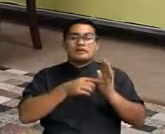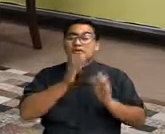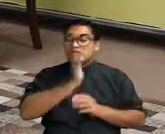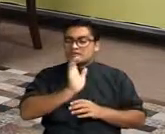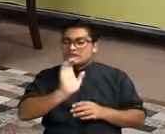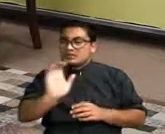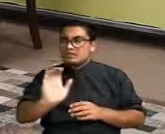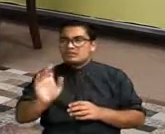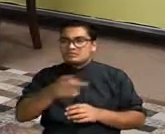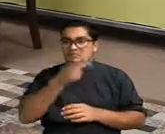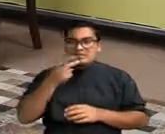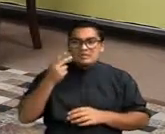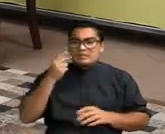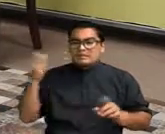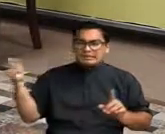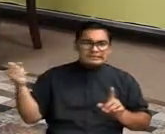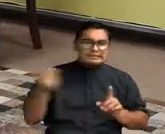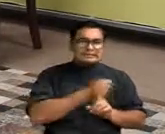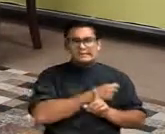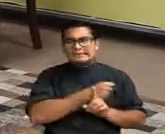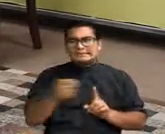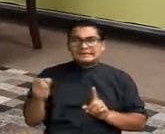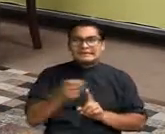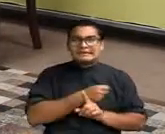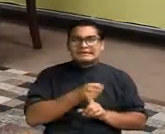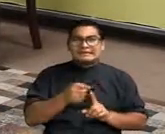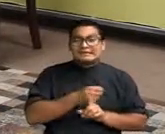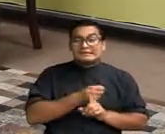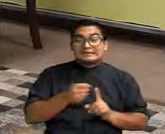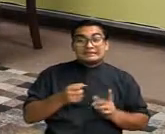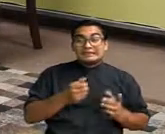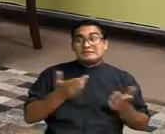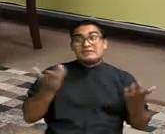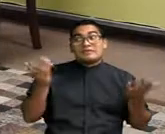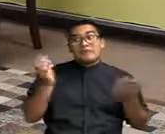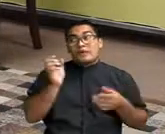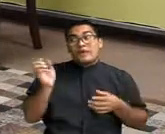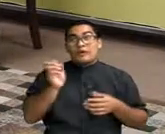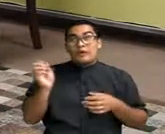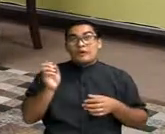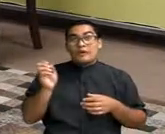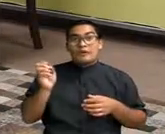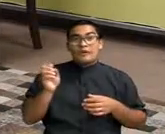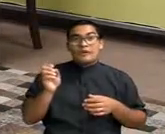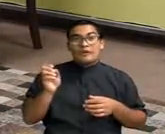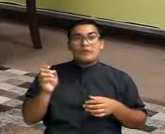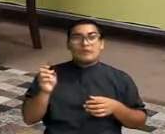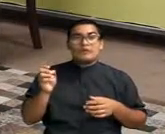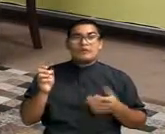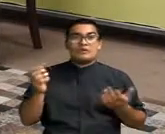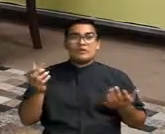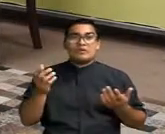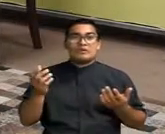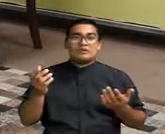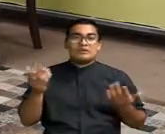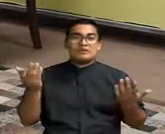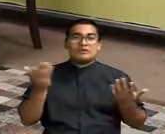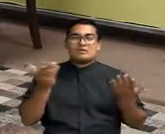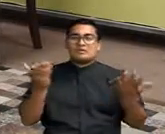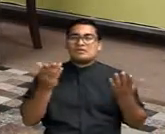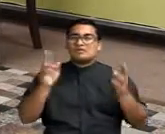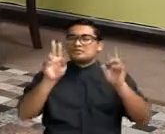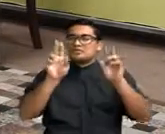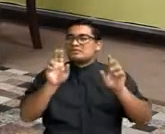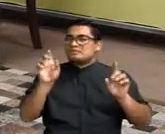vive violencia, tanto violencia de sus padres, violencia, no metámonos a la sexual, sino violencia